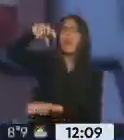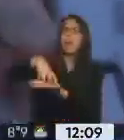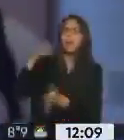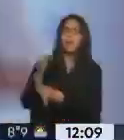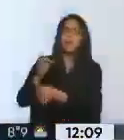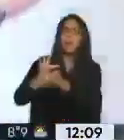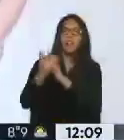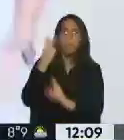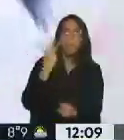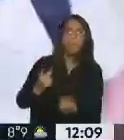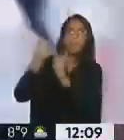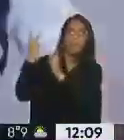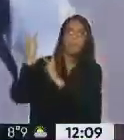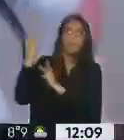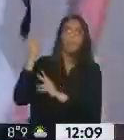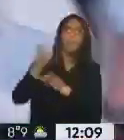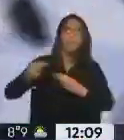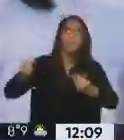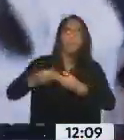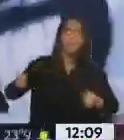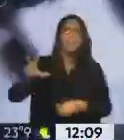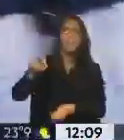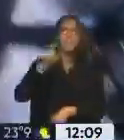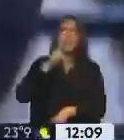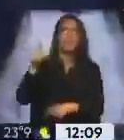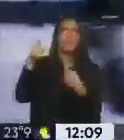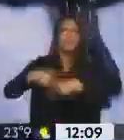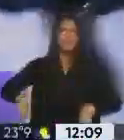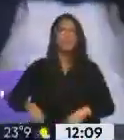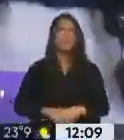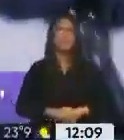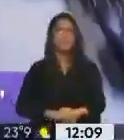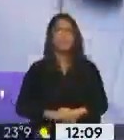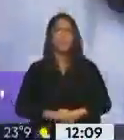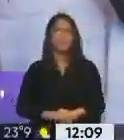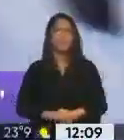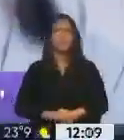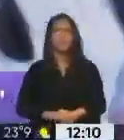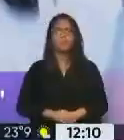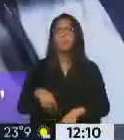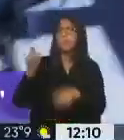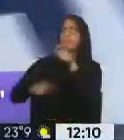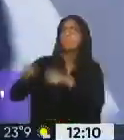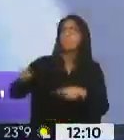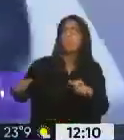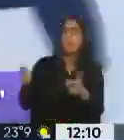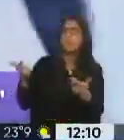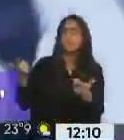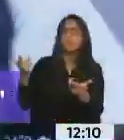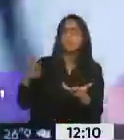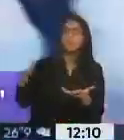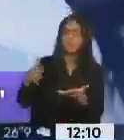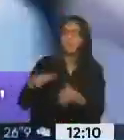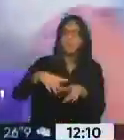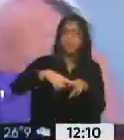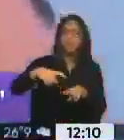del pasado, del tema de los desaparecidos, los 30.000? Aquellas personas que no tienen un lugar, una tumba para llevar